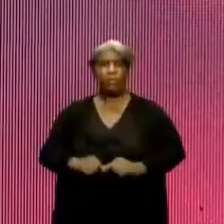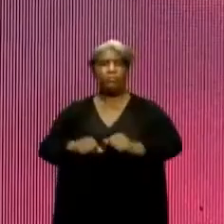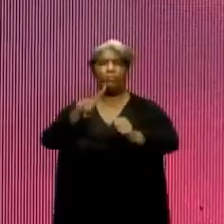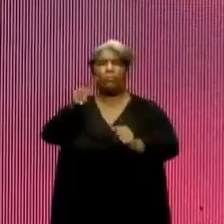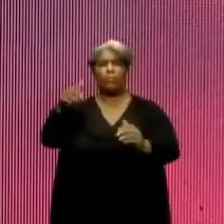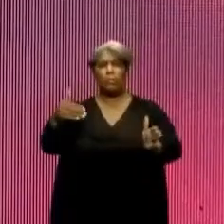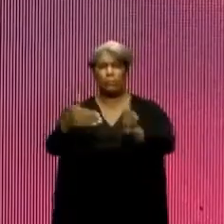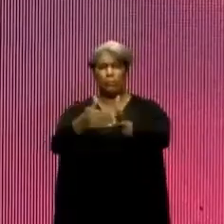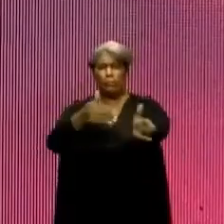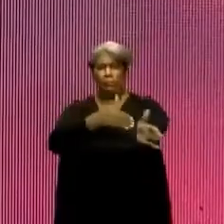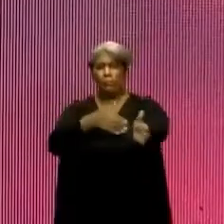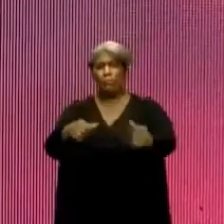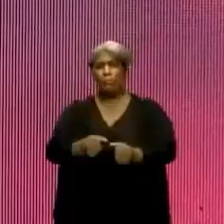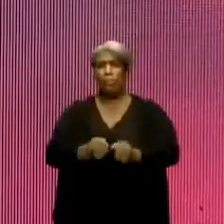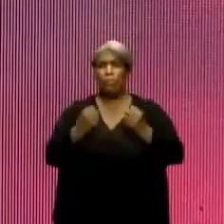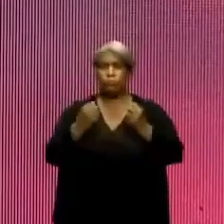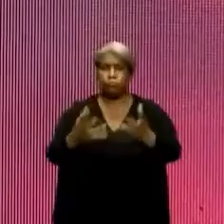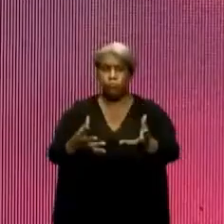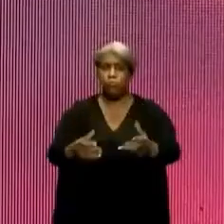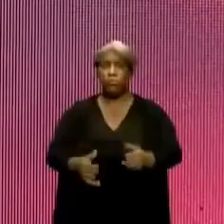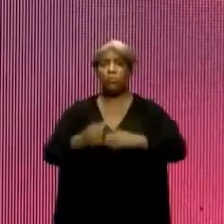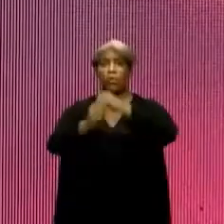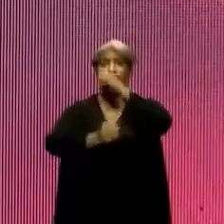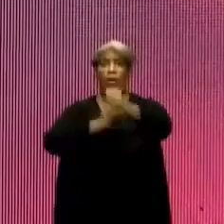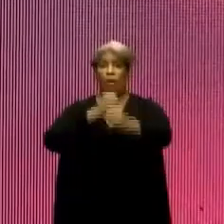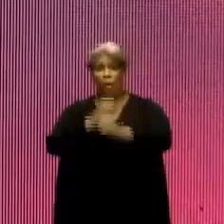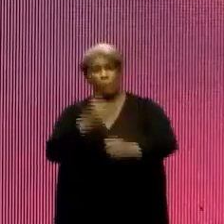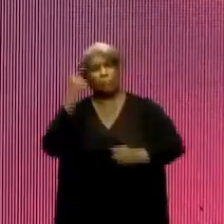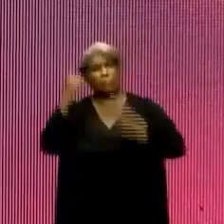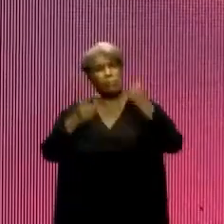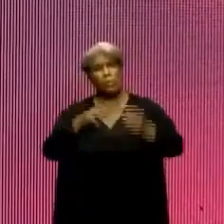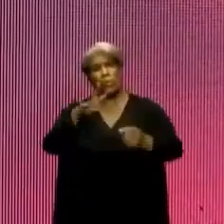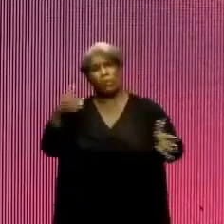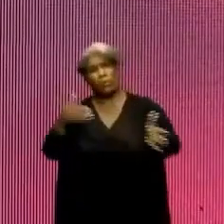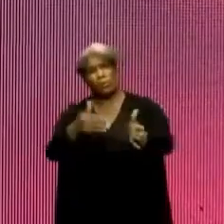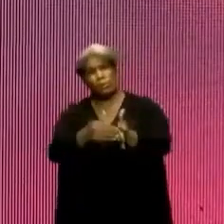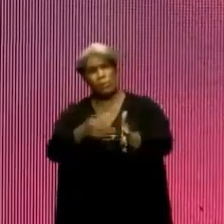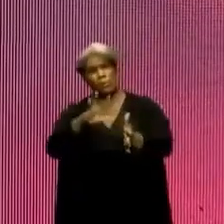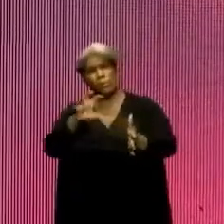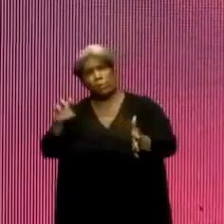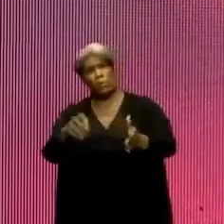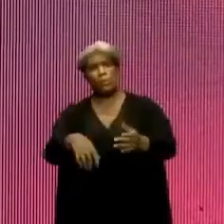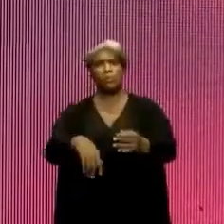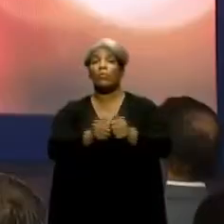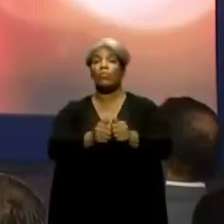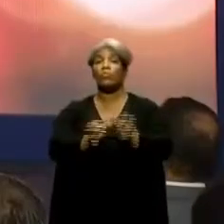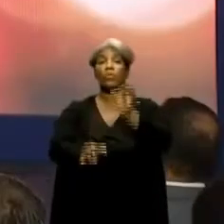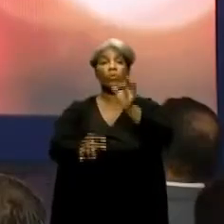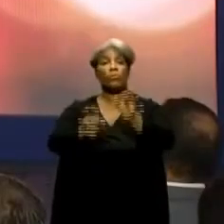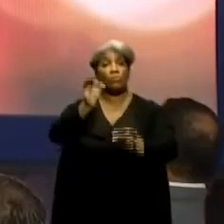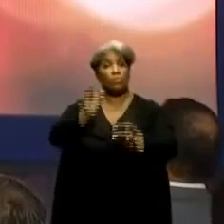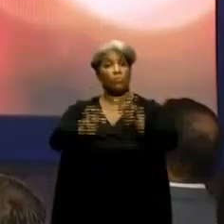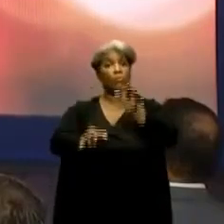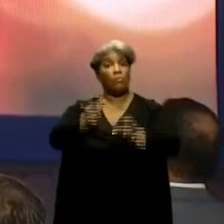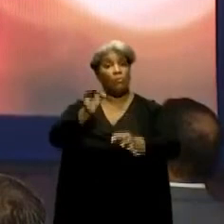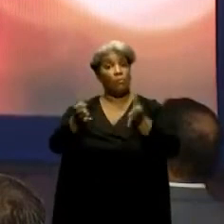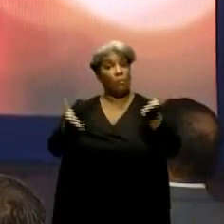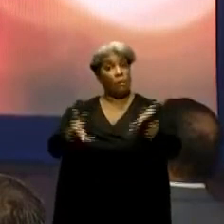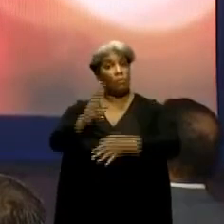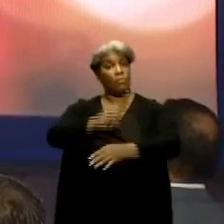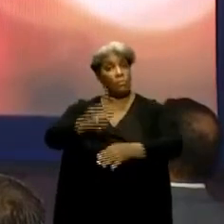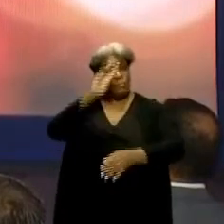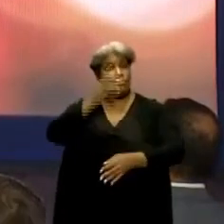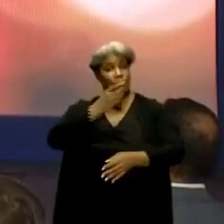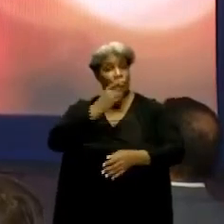mandatario durante su presentación en la semanal con la prensa, la cual se celebra los lunes en el Palacio Nacional. El mandatario también